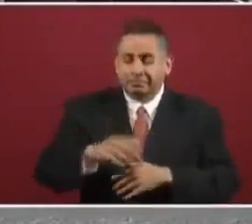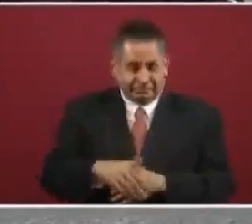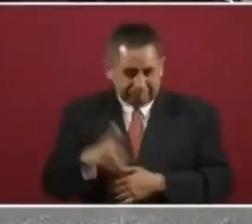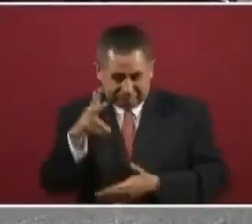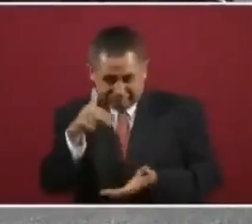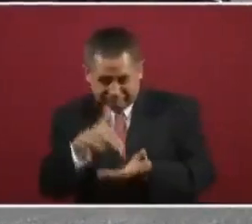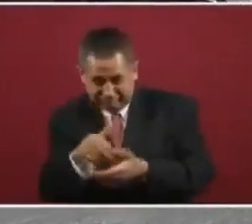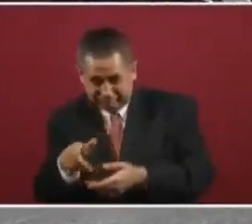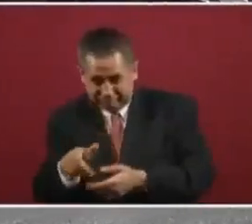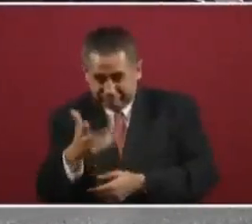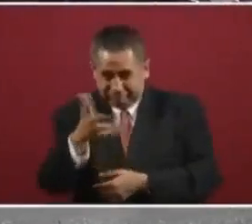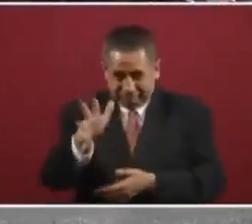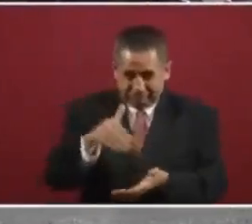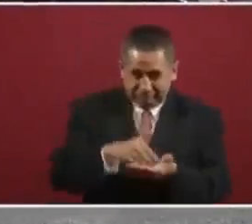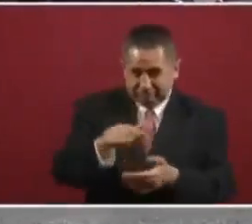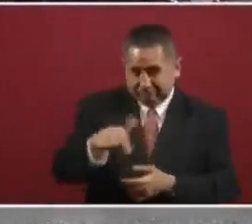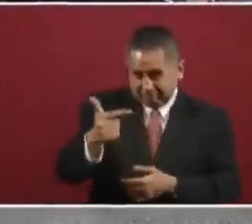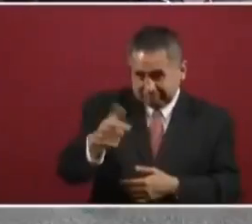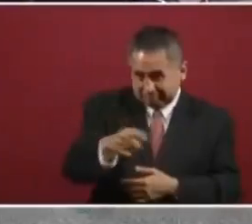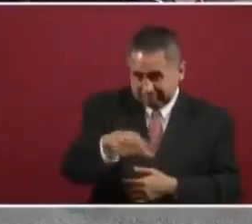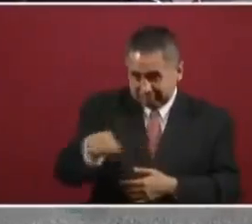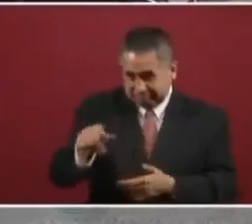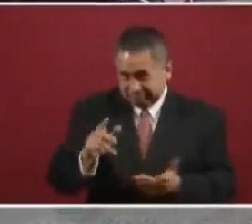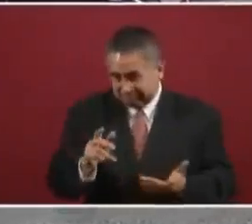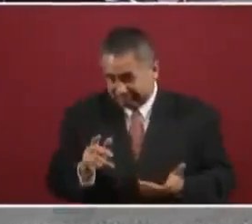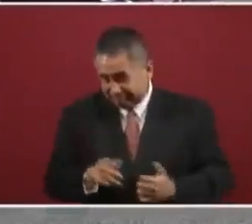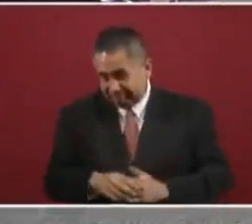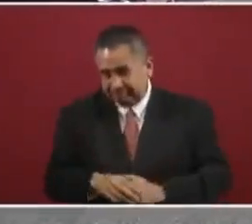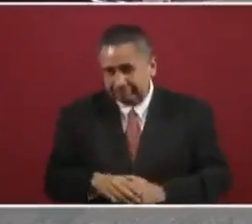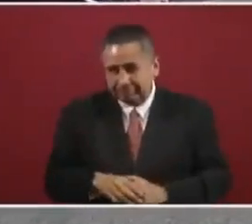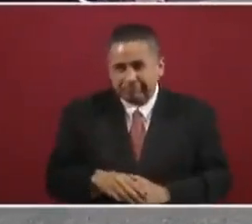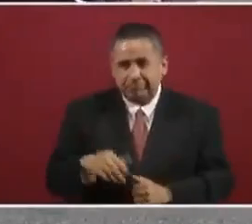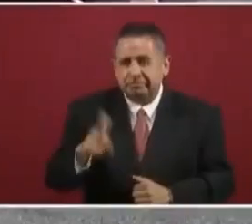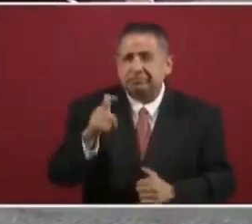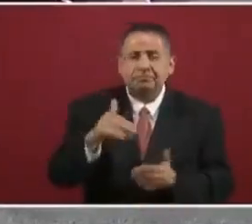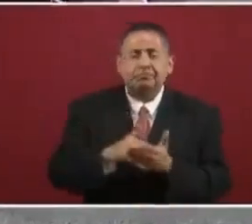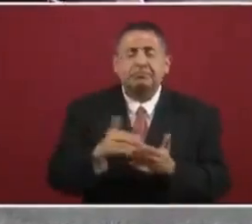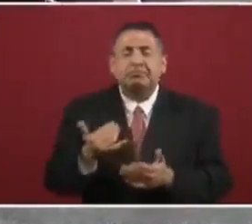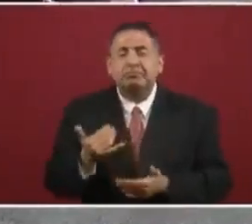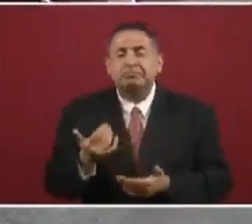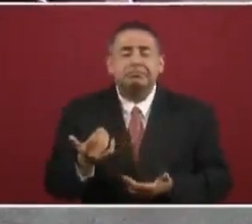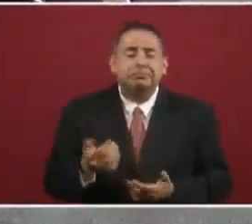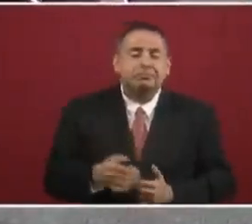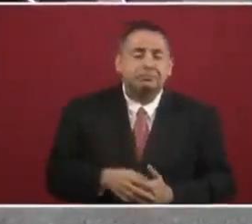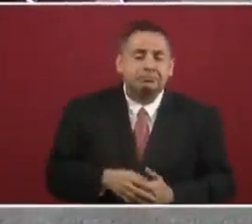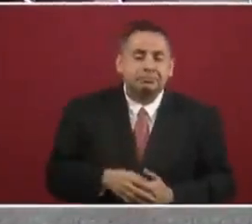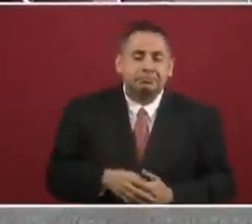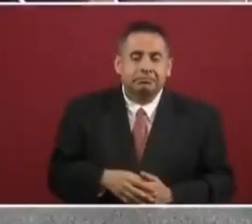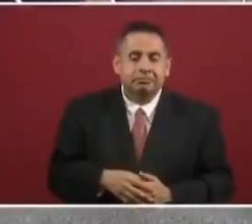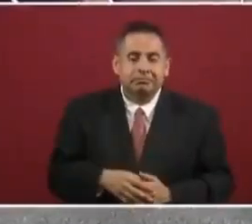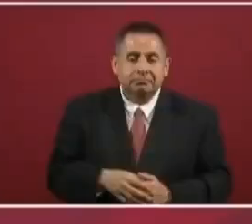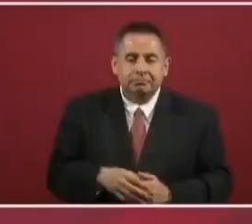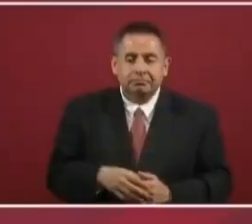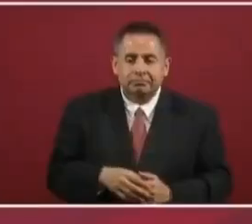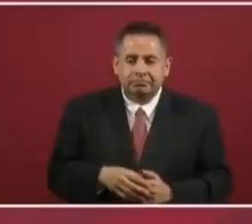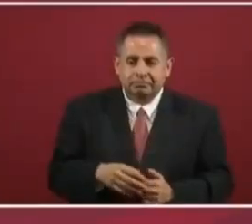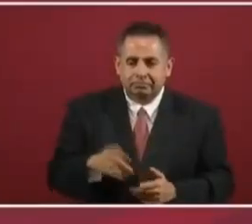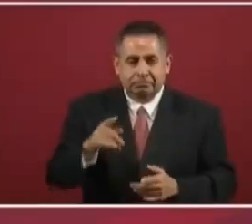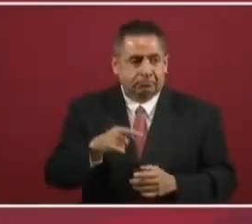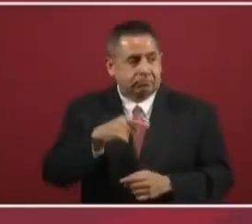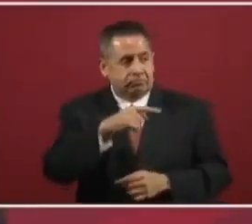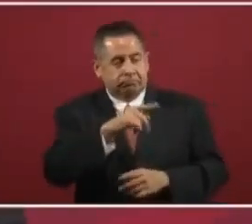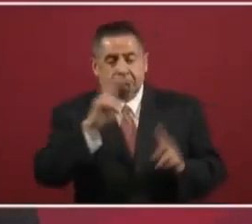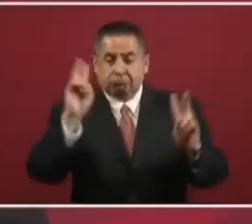o 10 12 y un experto